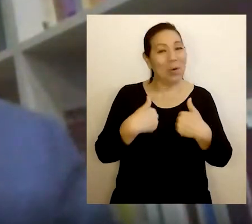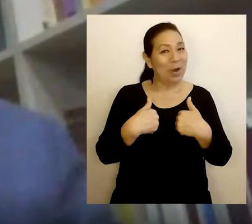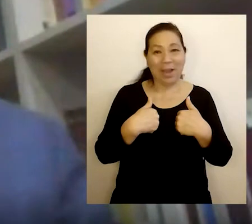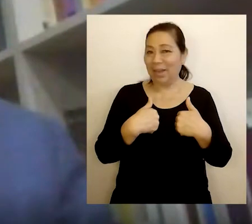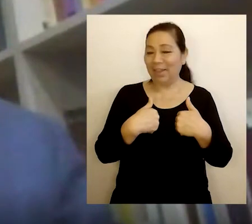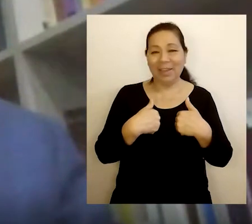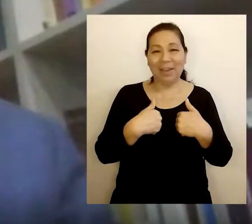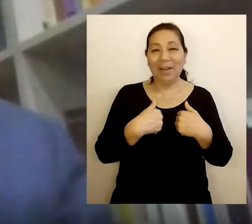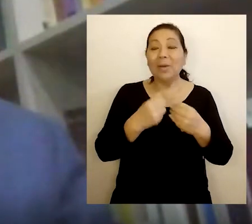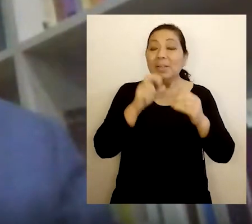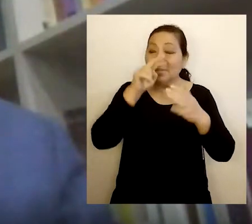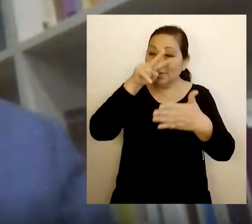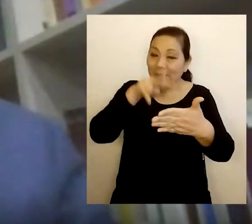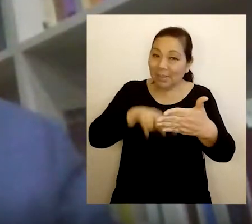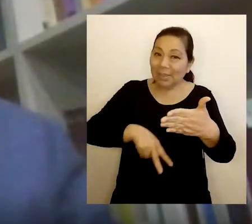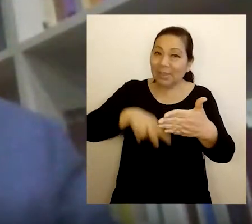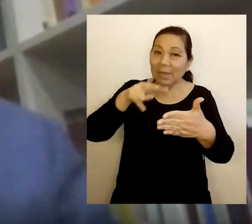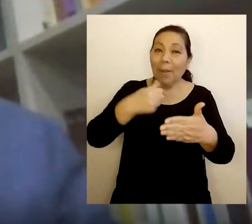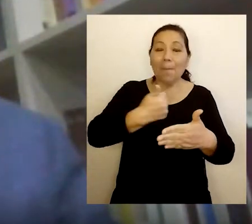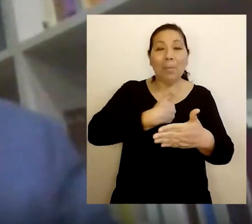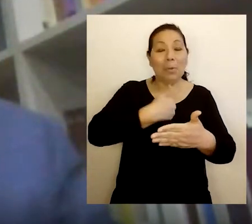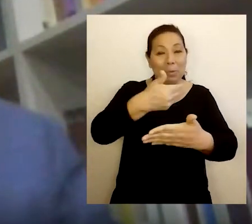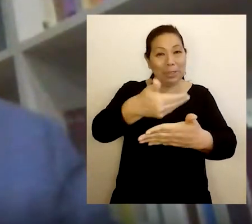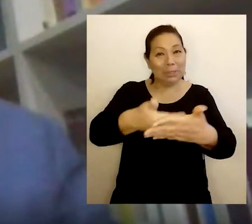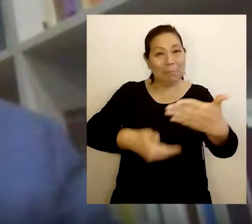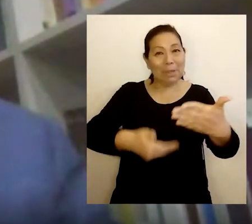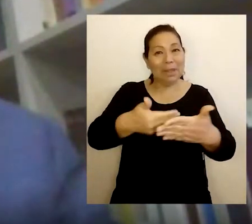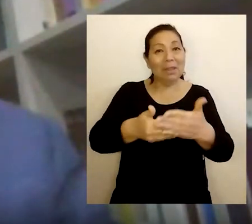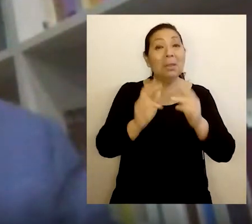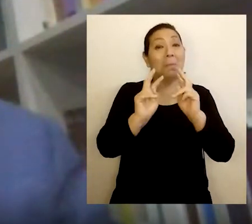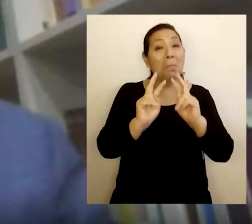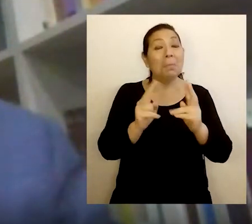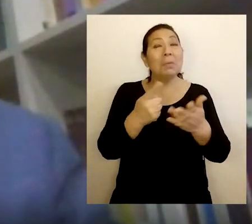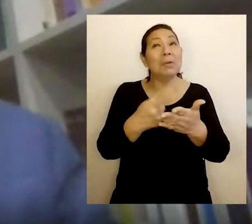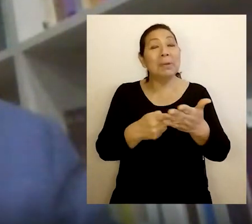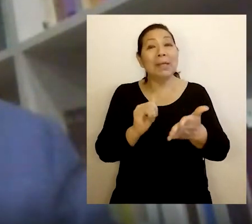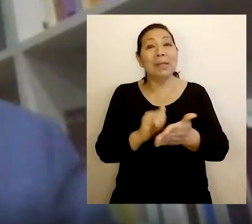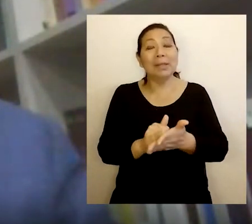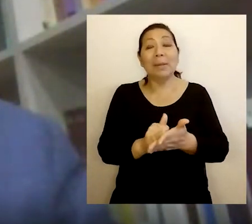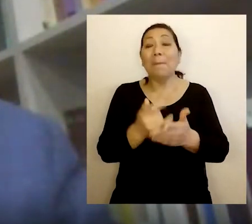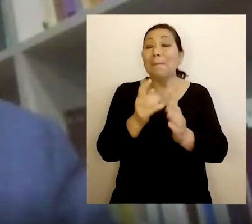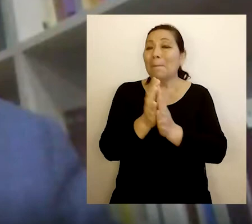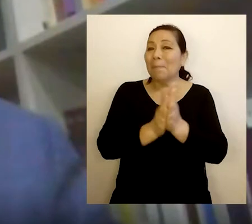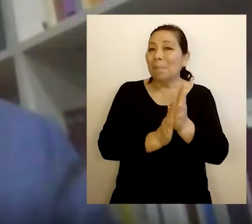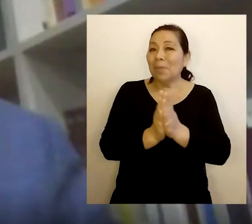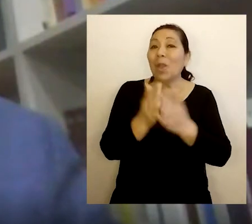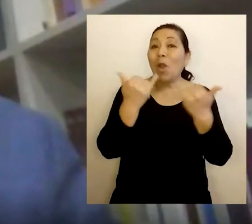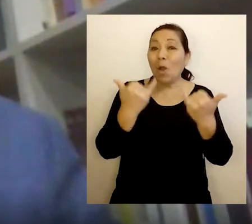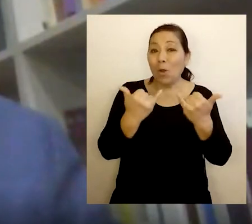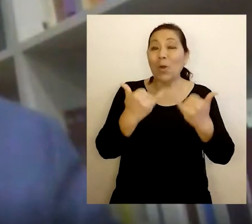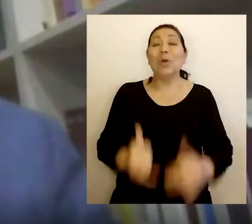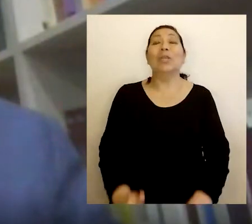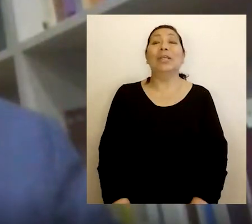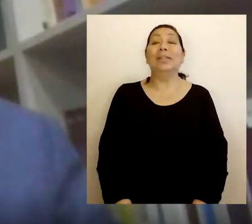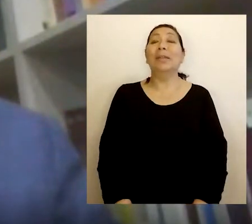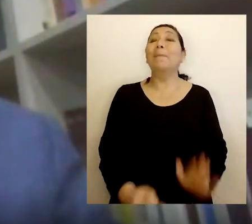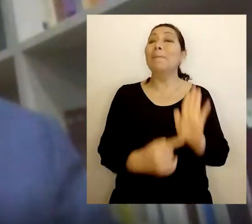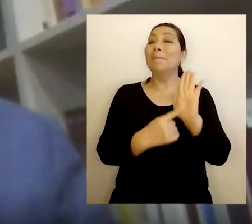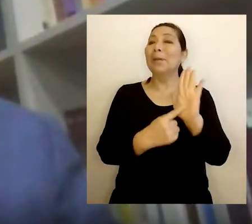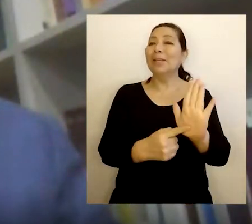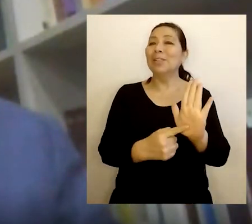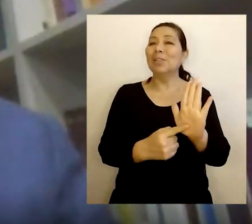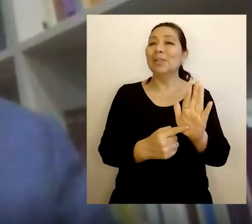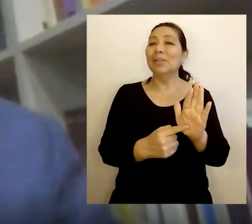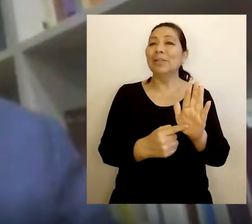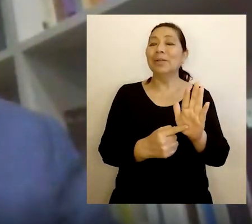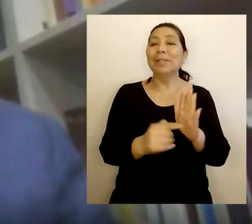sino porque si revisamos el propio expediente, vamos a ver de que el beneficiario hoy del habeas corpus presenta un